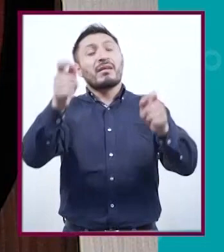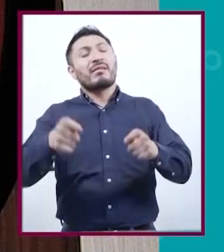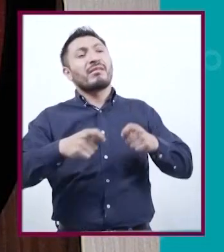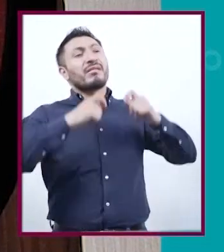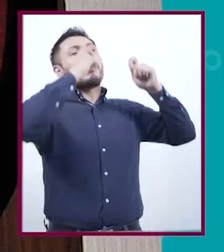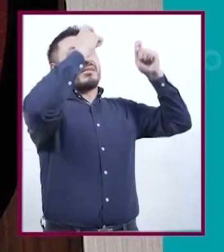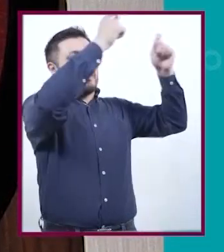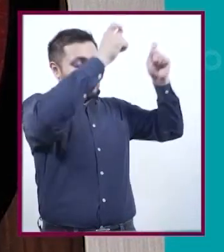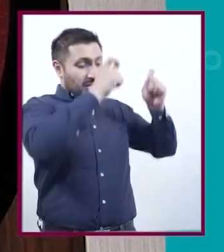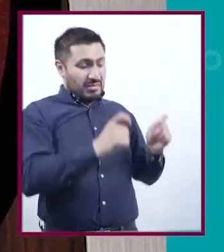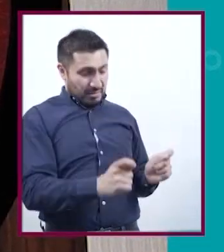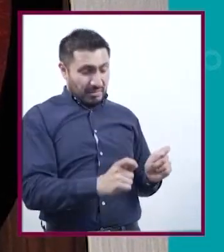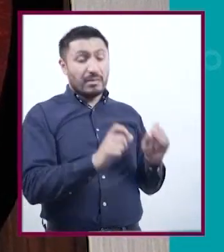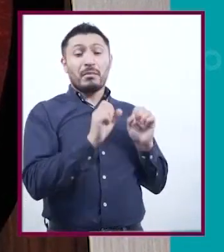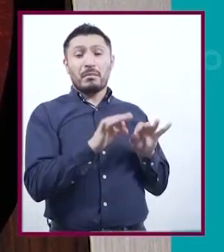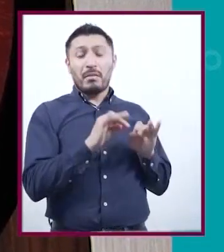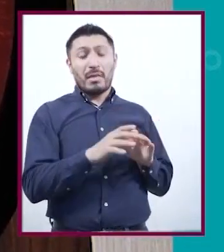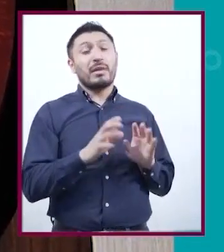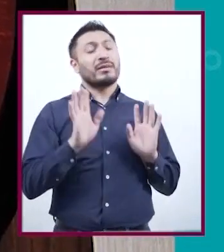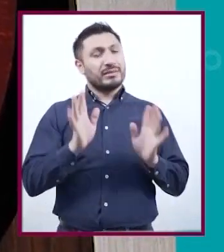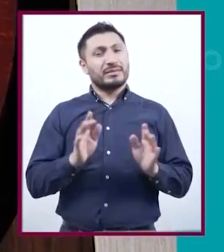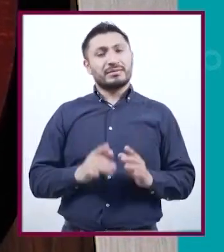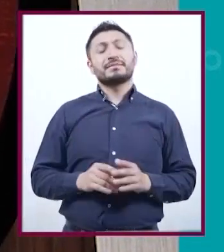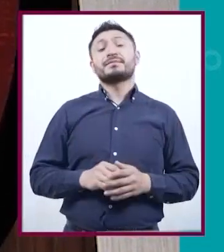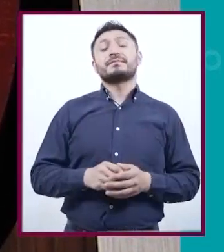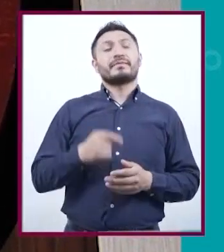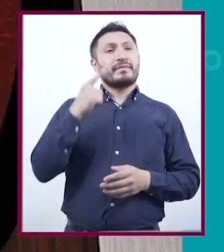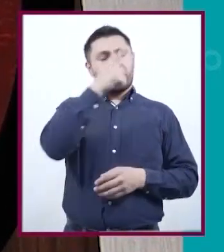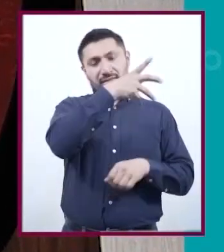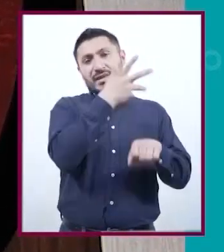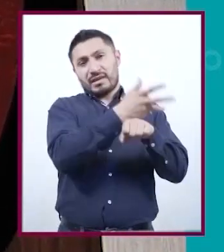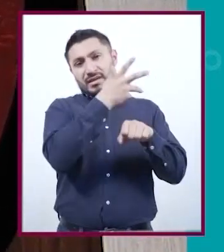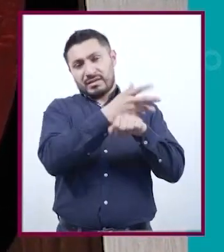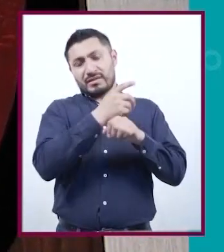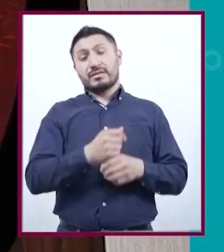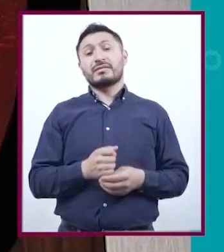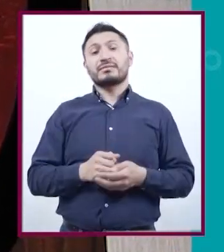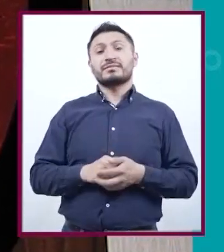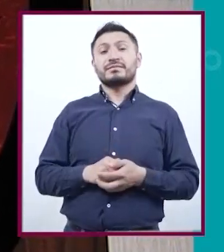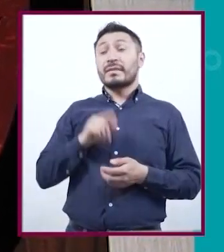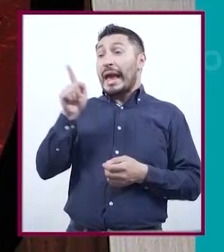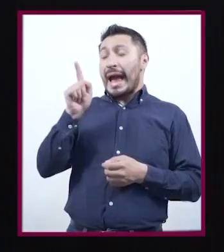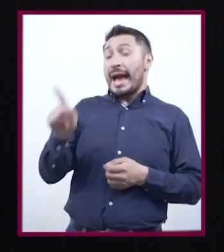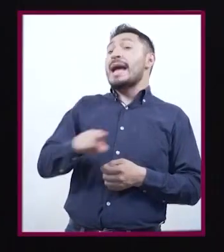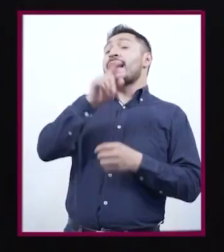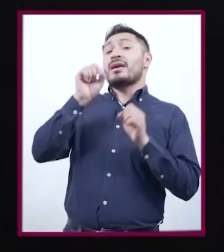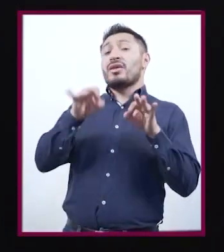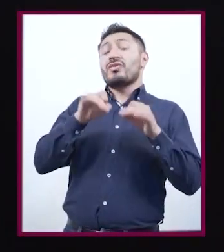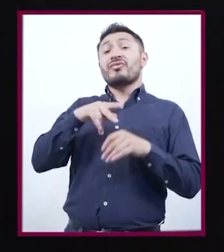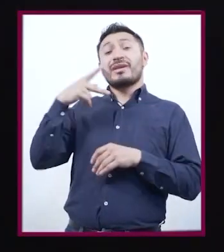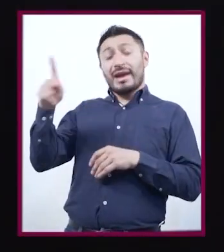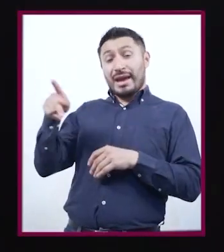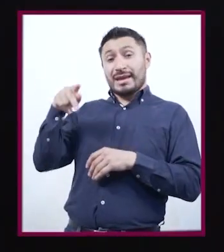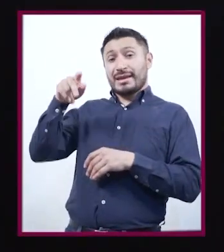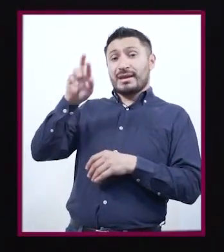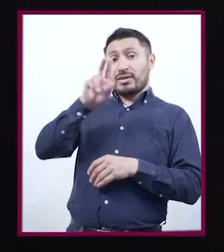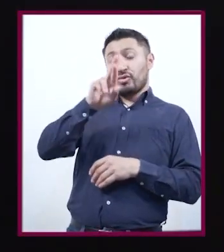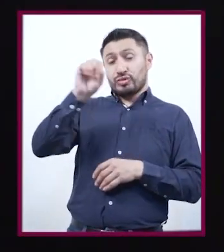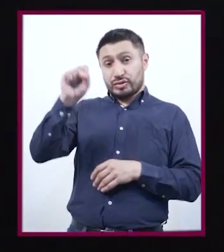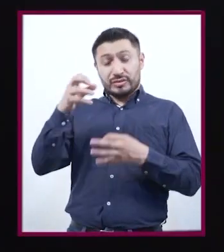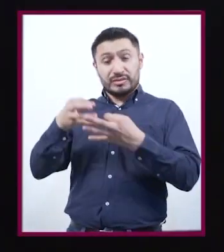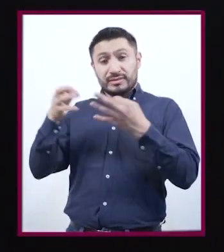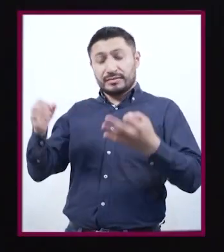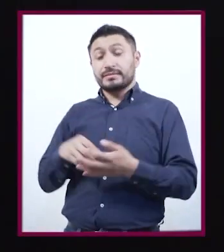a colgar el regalo en su despacho, ubicado en la Embajada de Estados Unidos en la Unión Soviética. Fue así como los